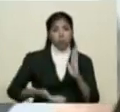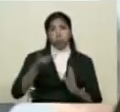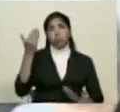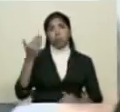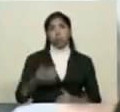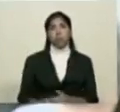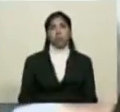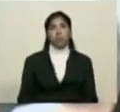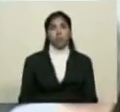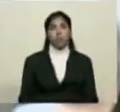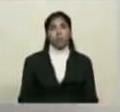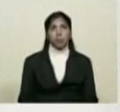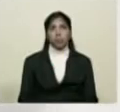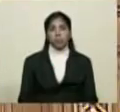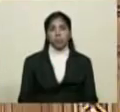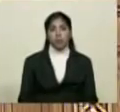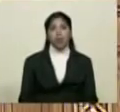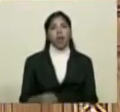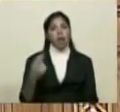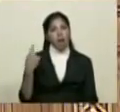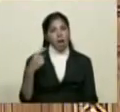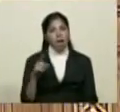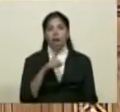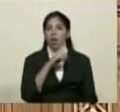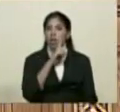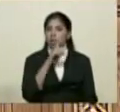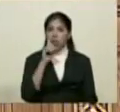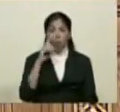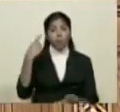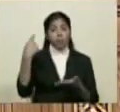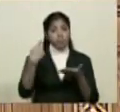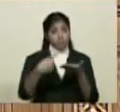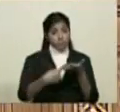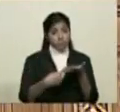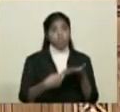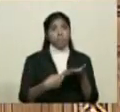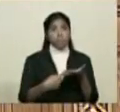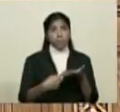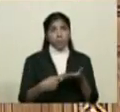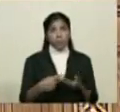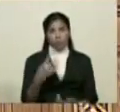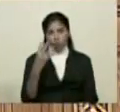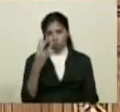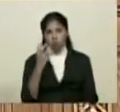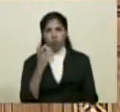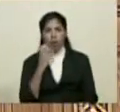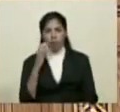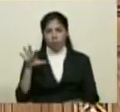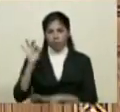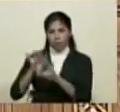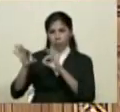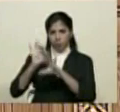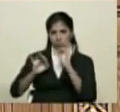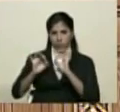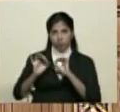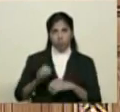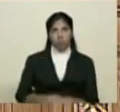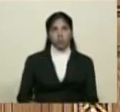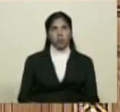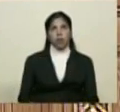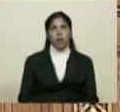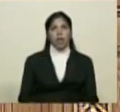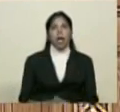tenemos el nombre obviamente de todas esas empresas solamente quise tomar cuatro ejemplo la empresa jim